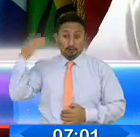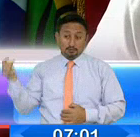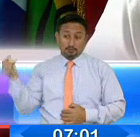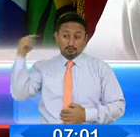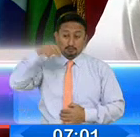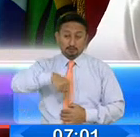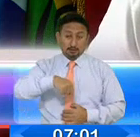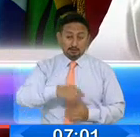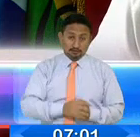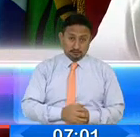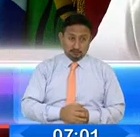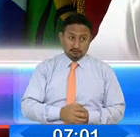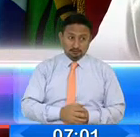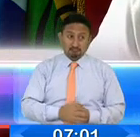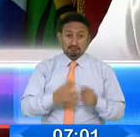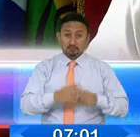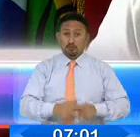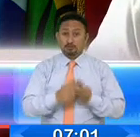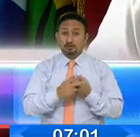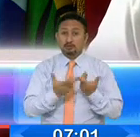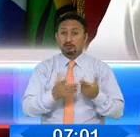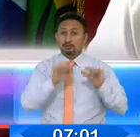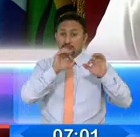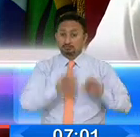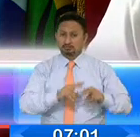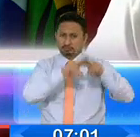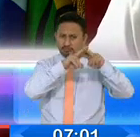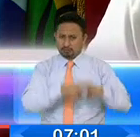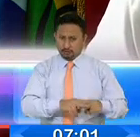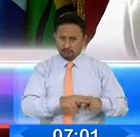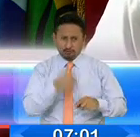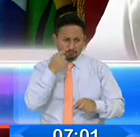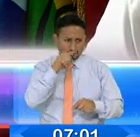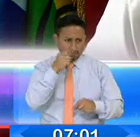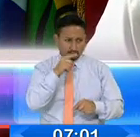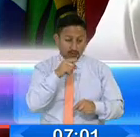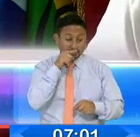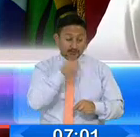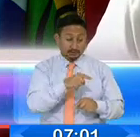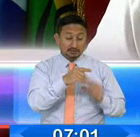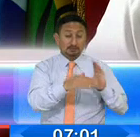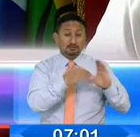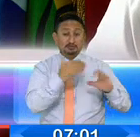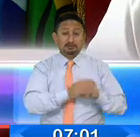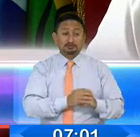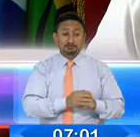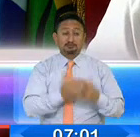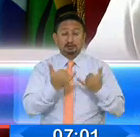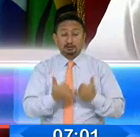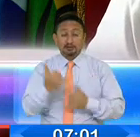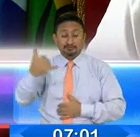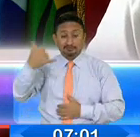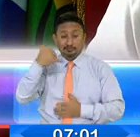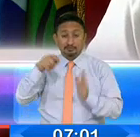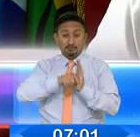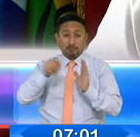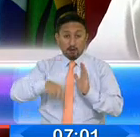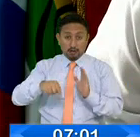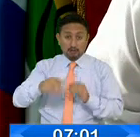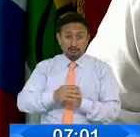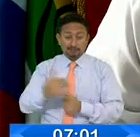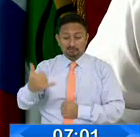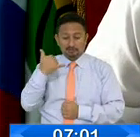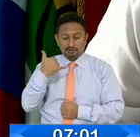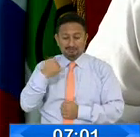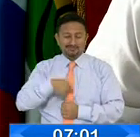empiezo aquí a hacer los papeleos. Los abogados, llamar a los abogados fue